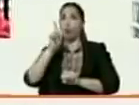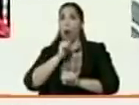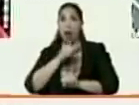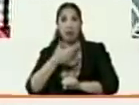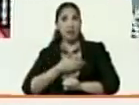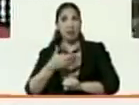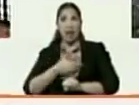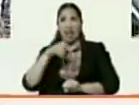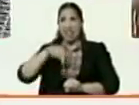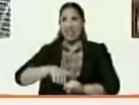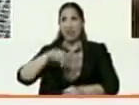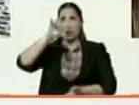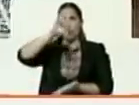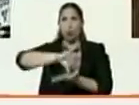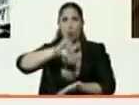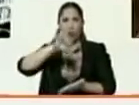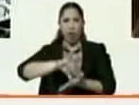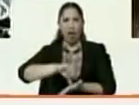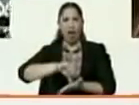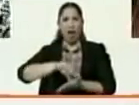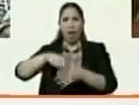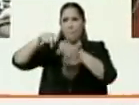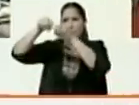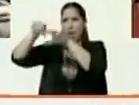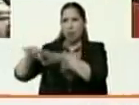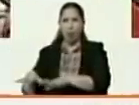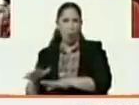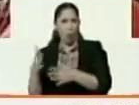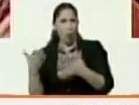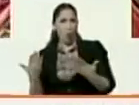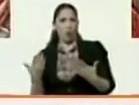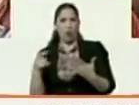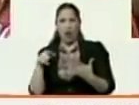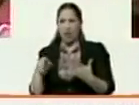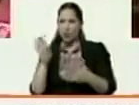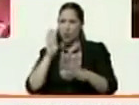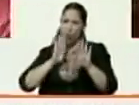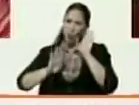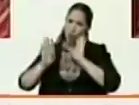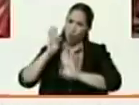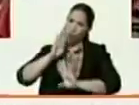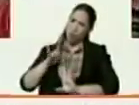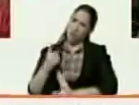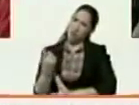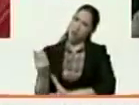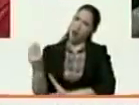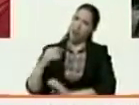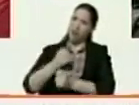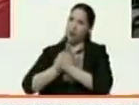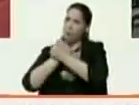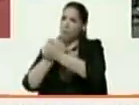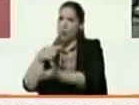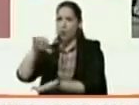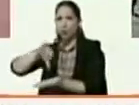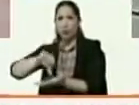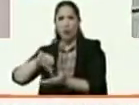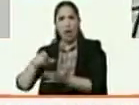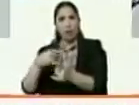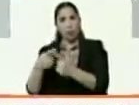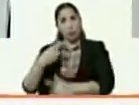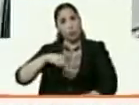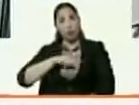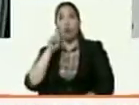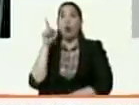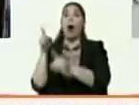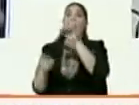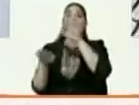ciudad está en pleno abandono. Era un chiquero. Le faltaba amor a la ciudad. Y hemos, a pesar